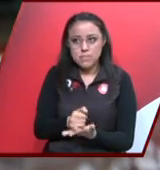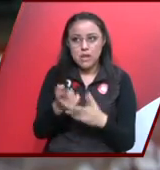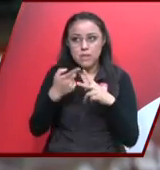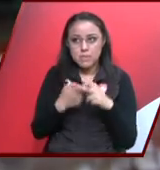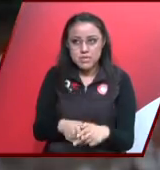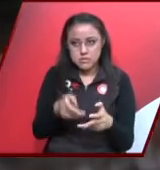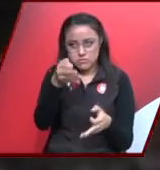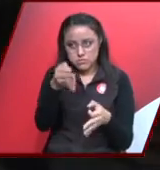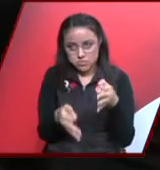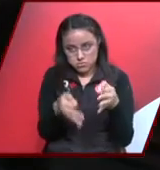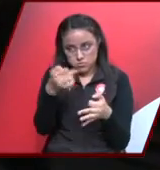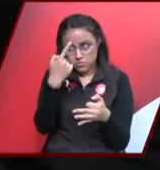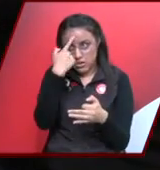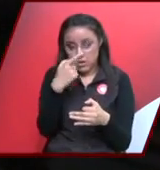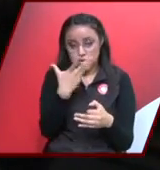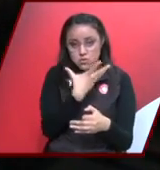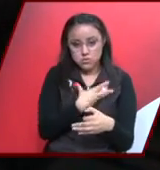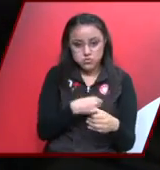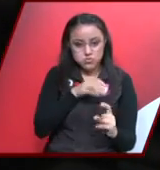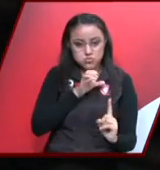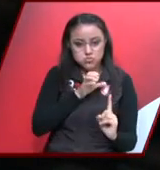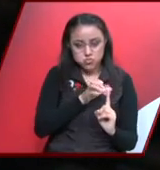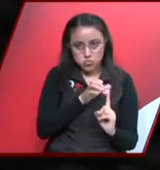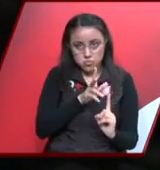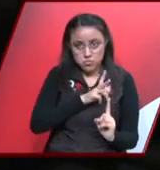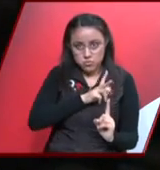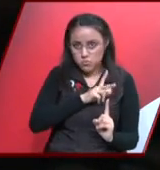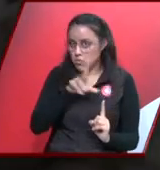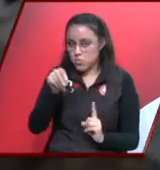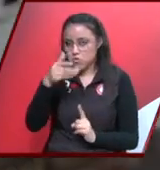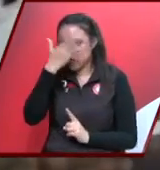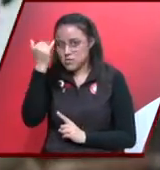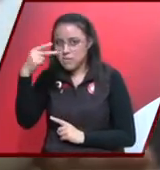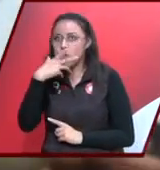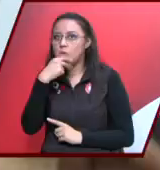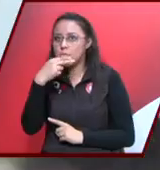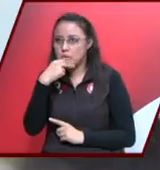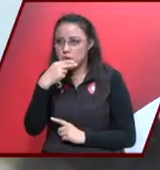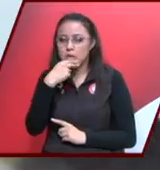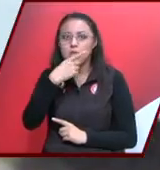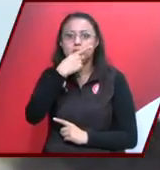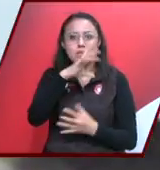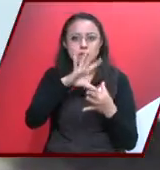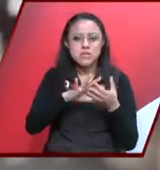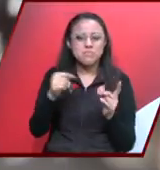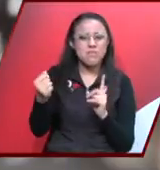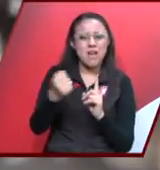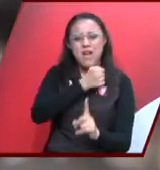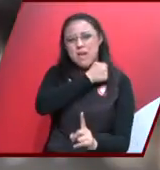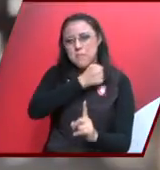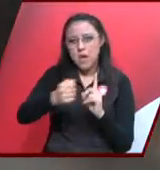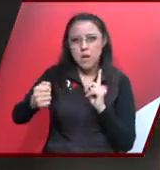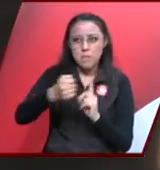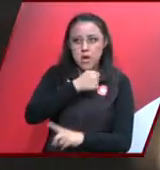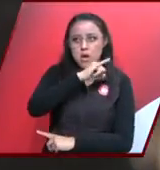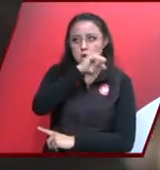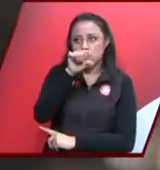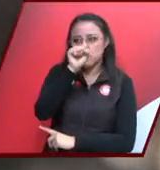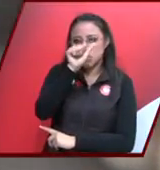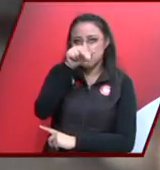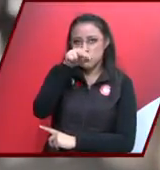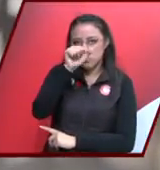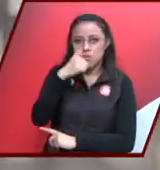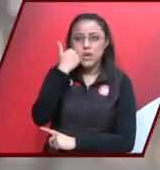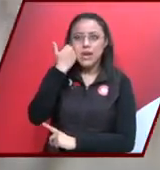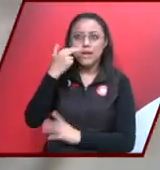un juicio de guardia y custodia por mis hijos sin que él se entere de esto. Comenta que entre golpes, José Antonio intenta que Gabriela